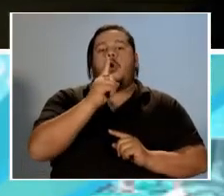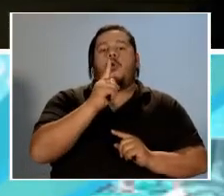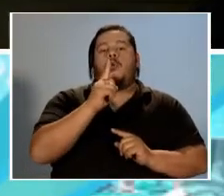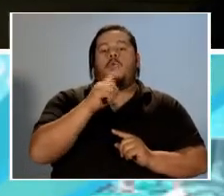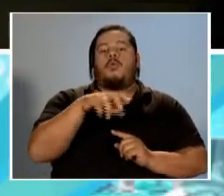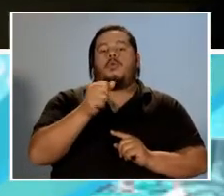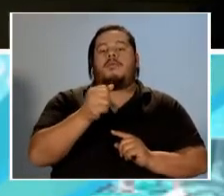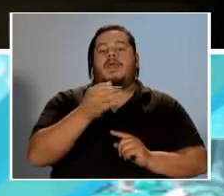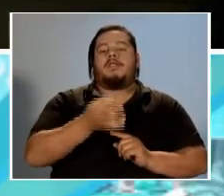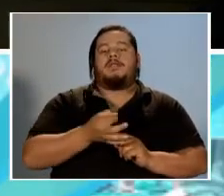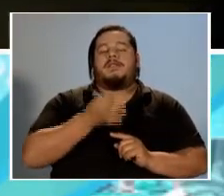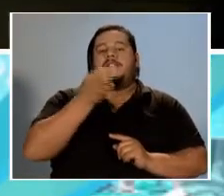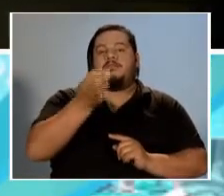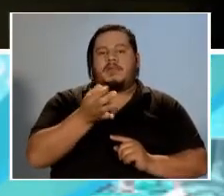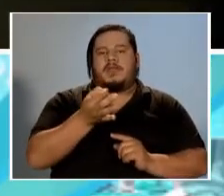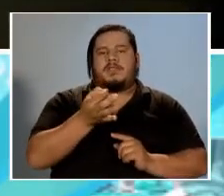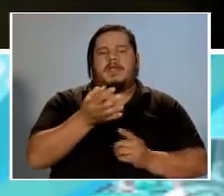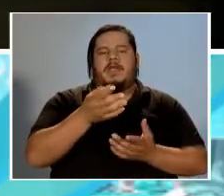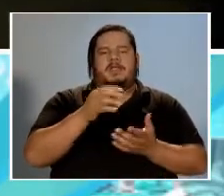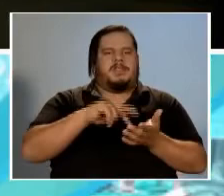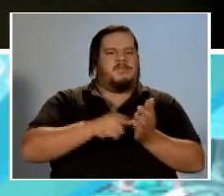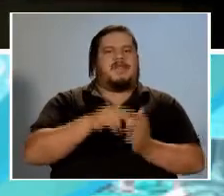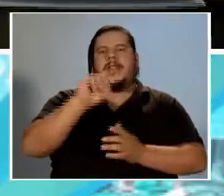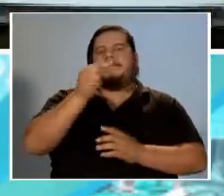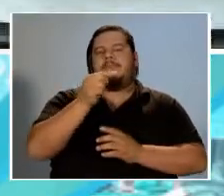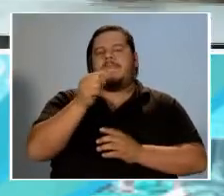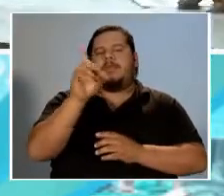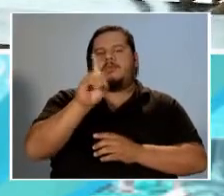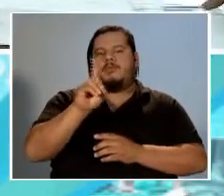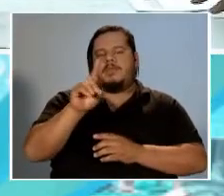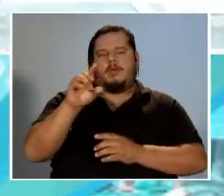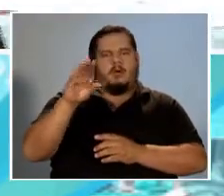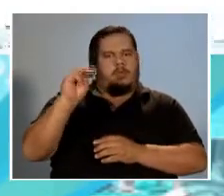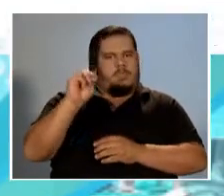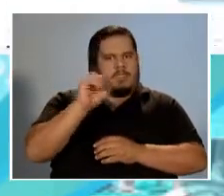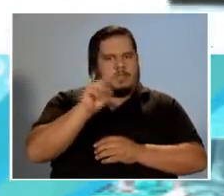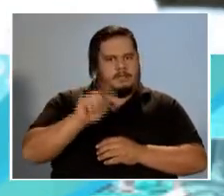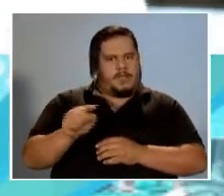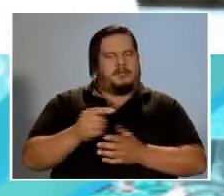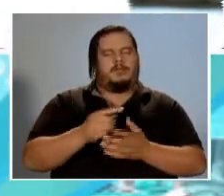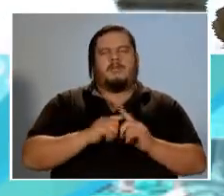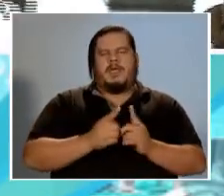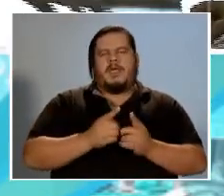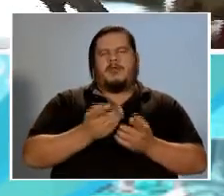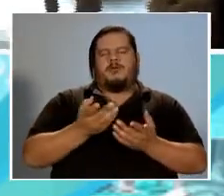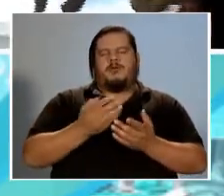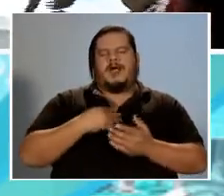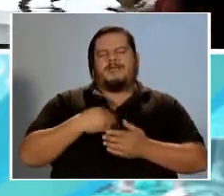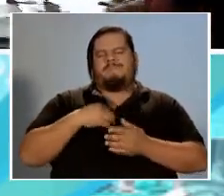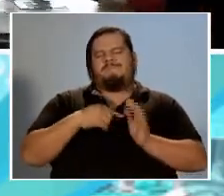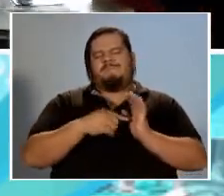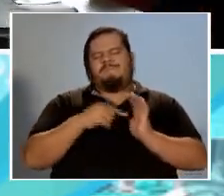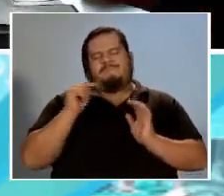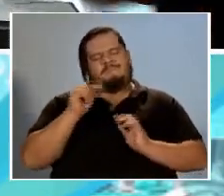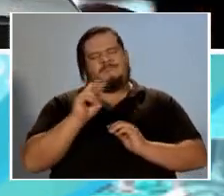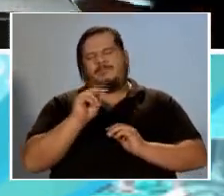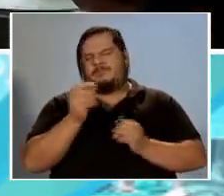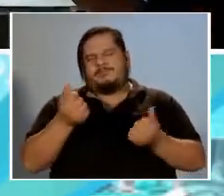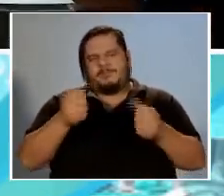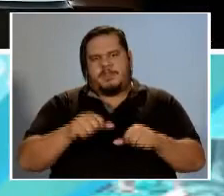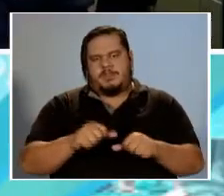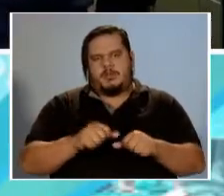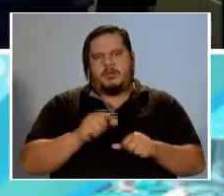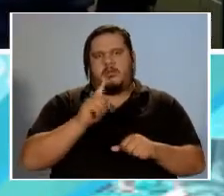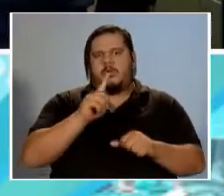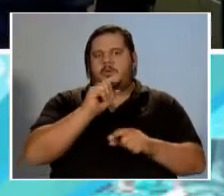domingo de marzo. Sobre ese punto sí el tribunal mostró disconformidad por un aspecto práctico, y